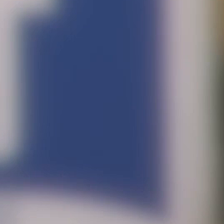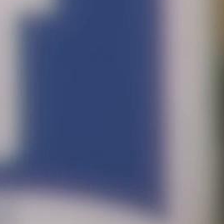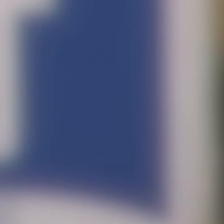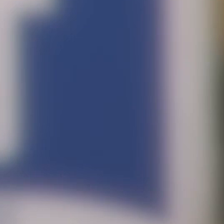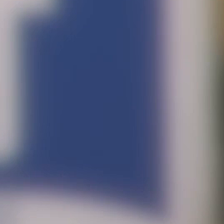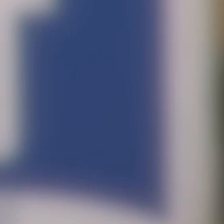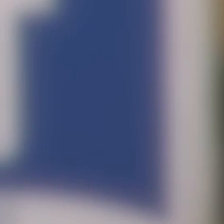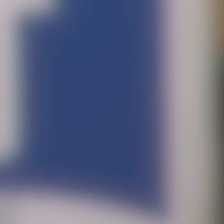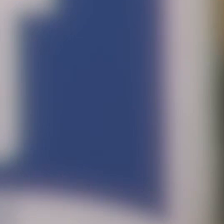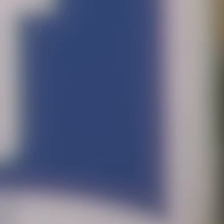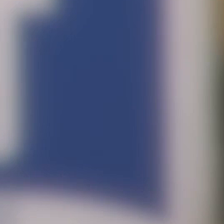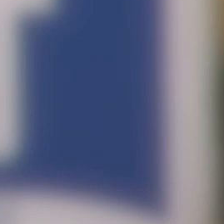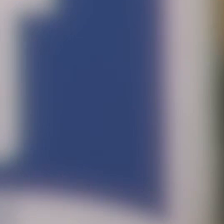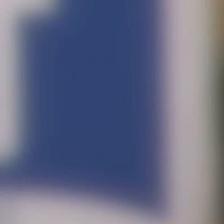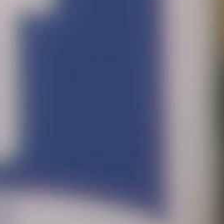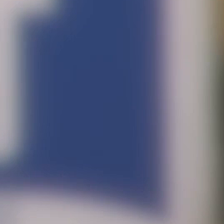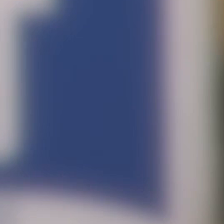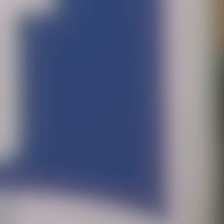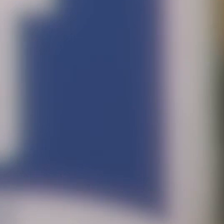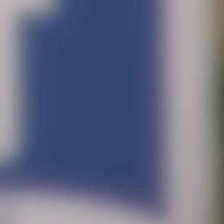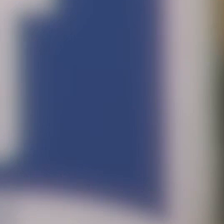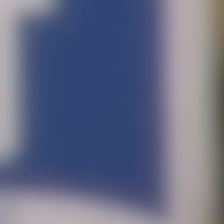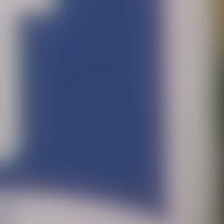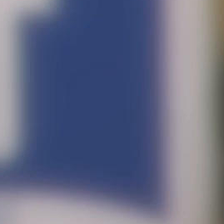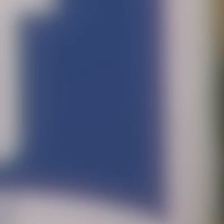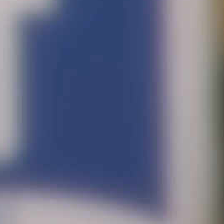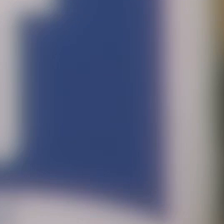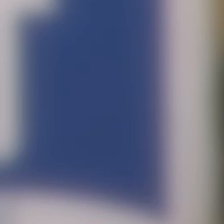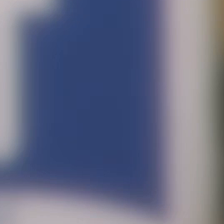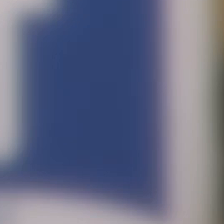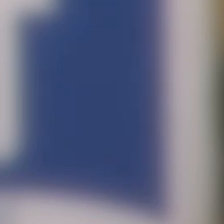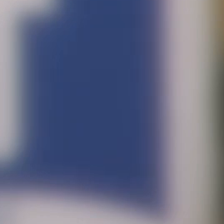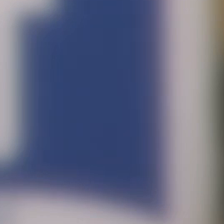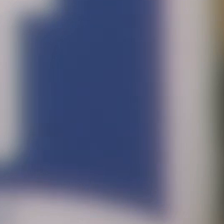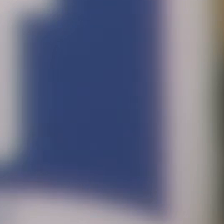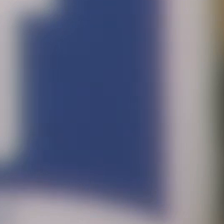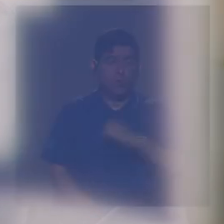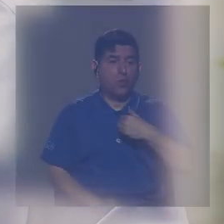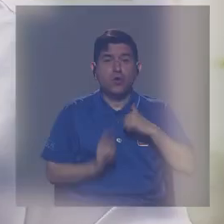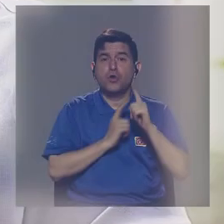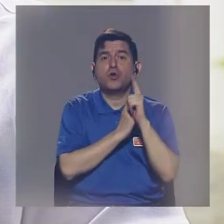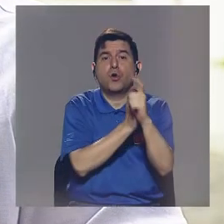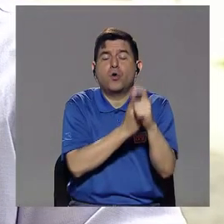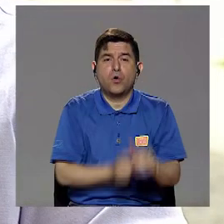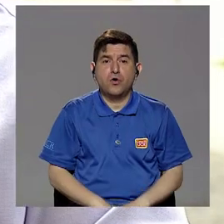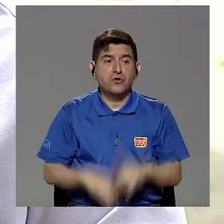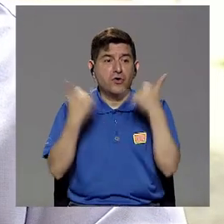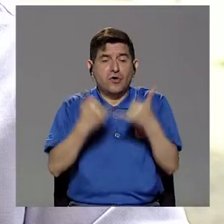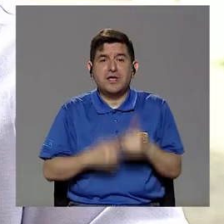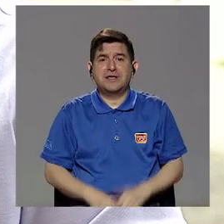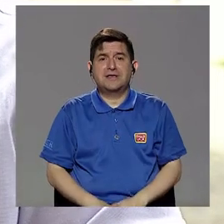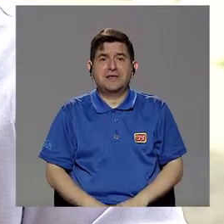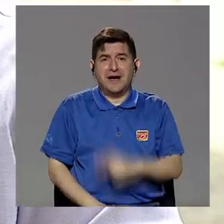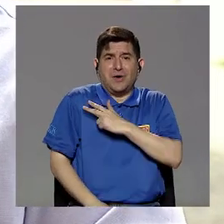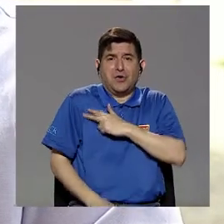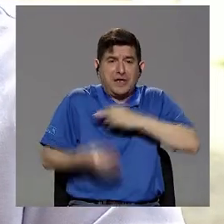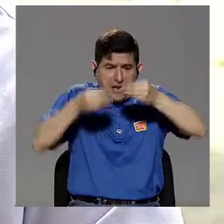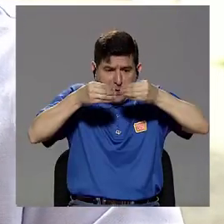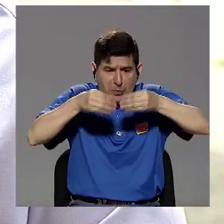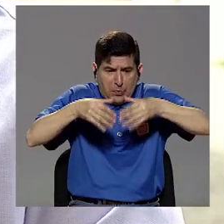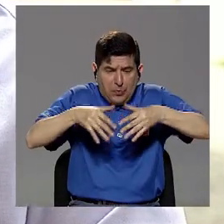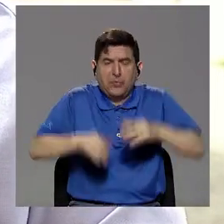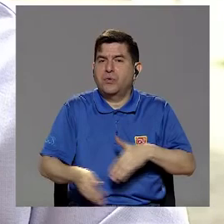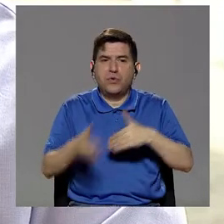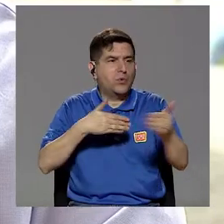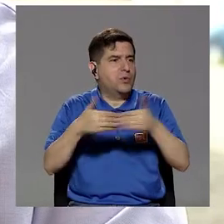tosen, son muy categóricas, ¿sí? Dicen yo brinco, toso, hago ejercicio, no puedo, o corro para agarrar el bus y ya se me está saliendo